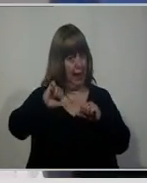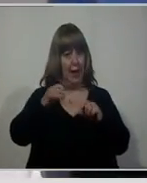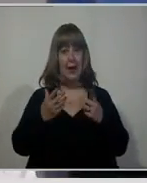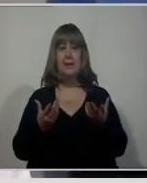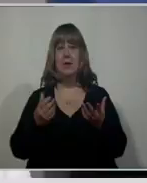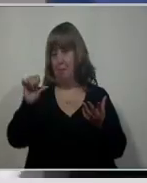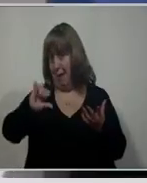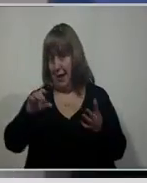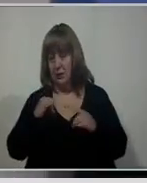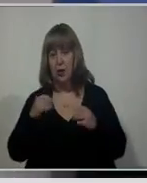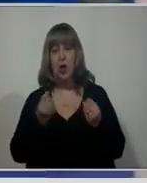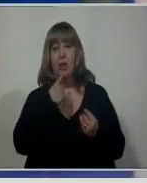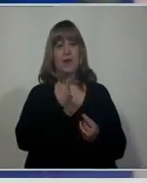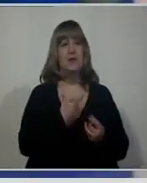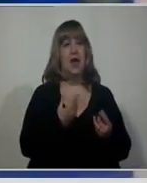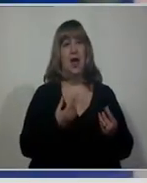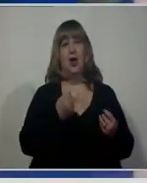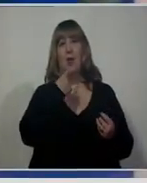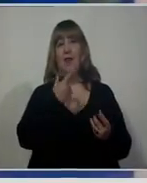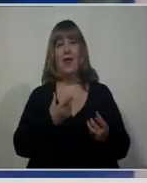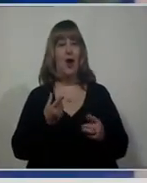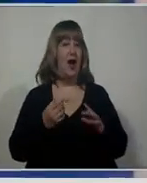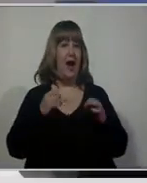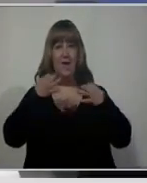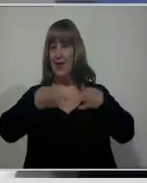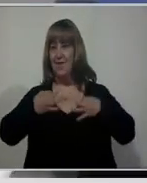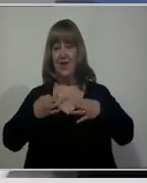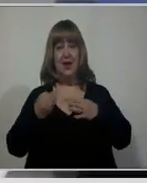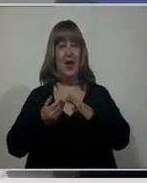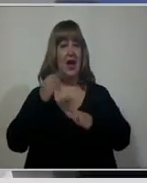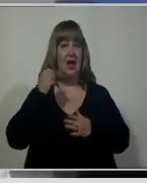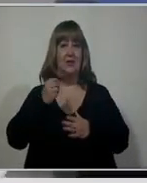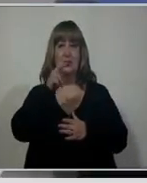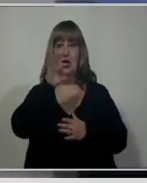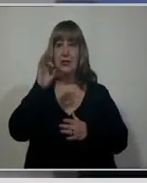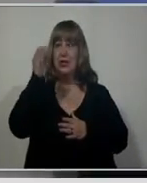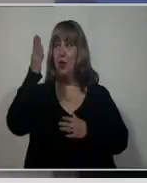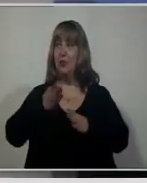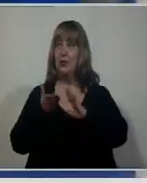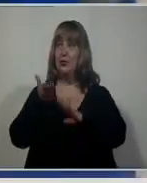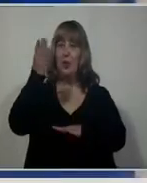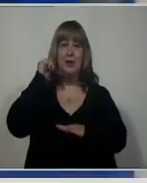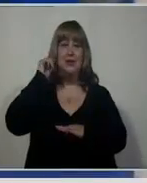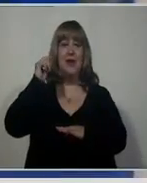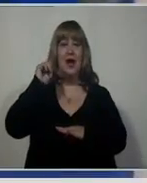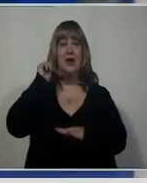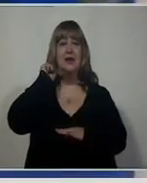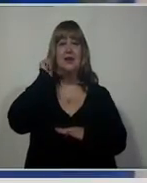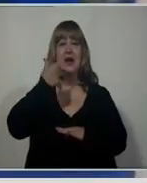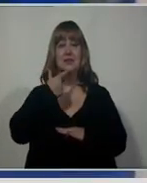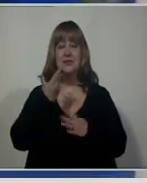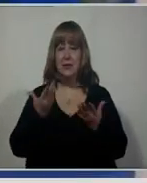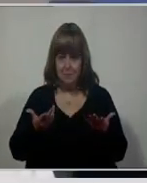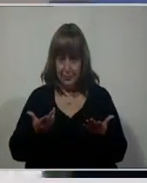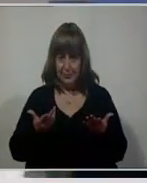malas como las bien como digo bien aumenta el 200% del gas no hay manera general porque no comunica